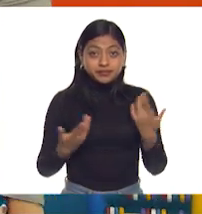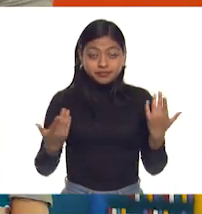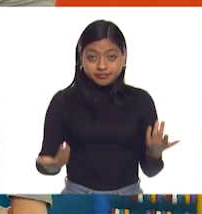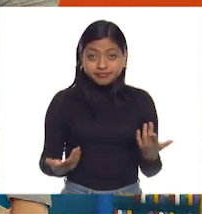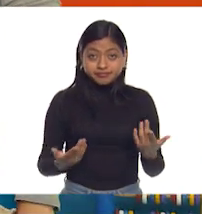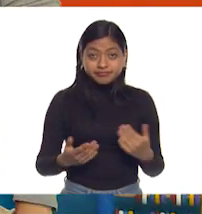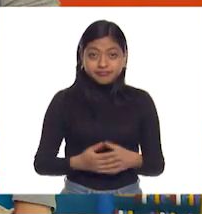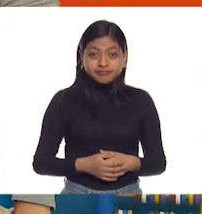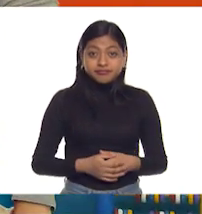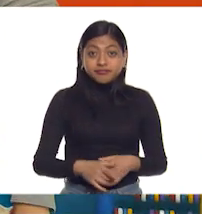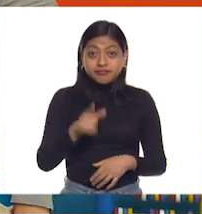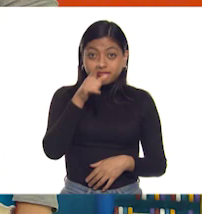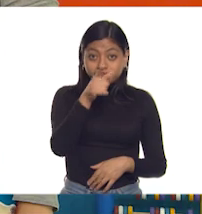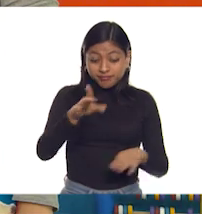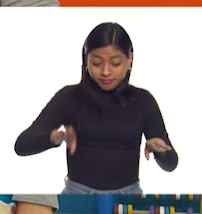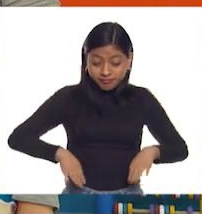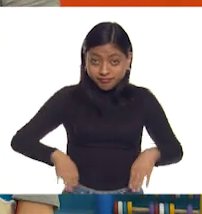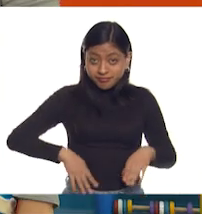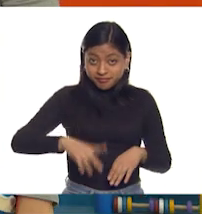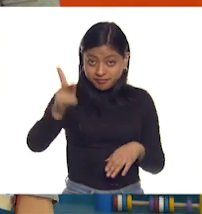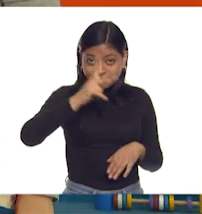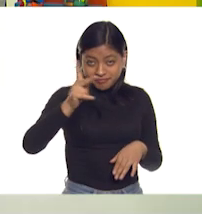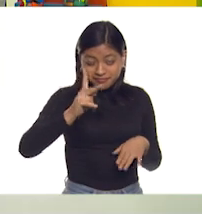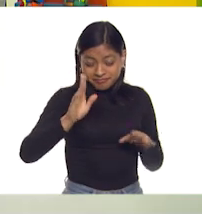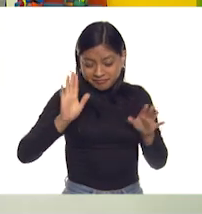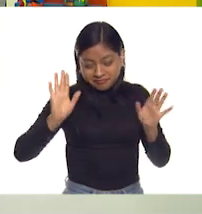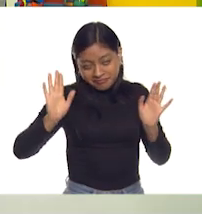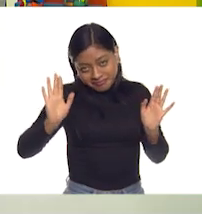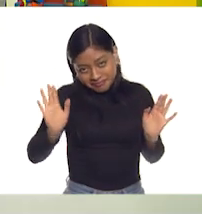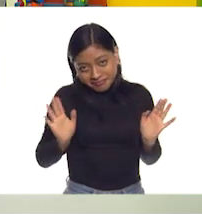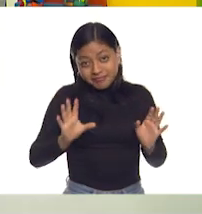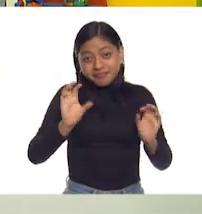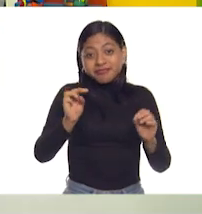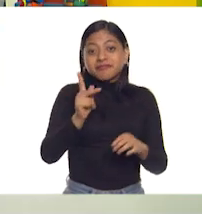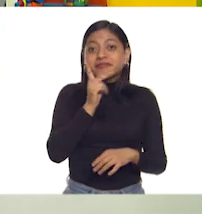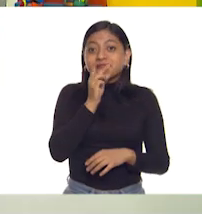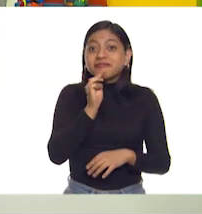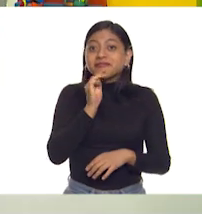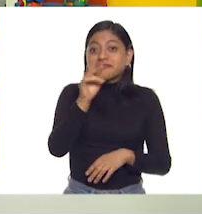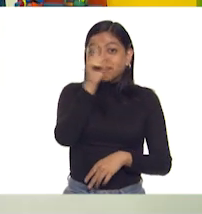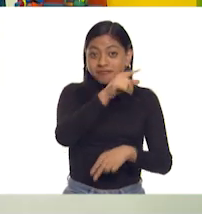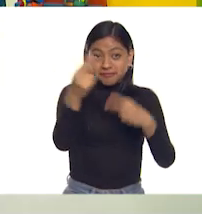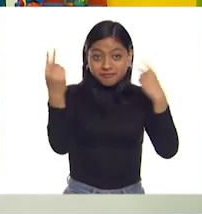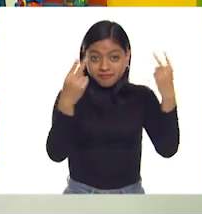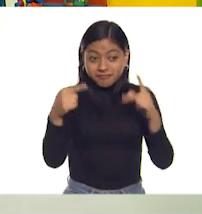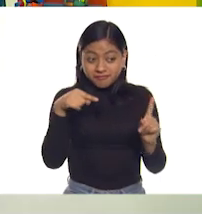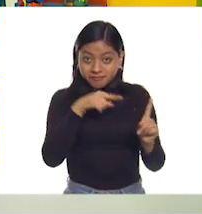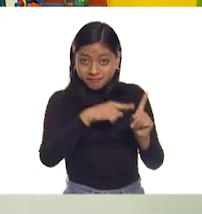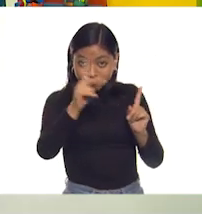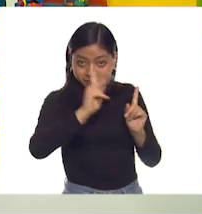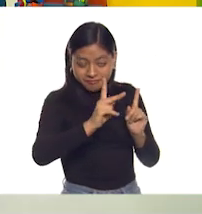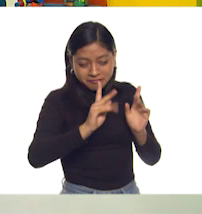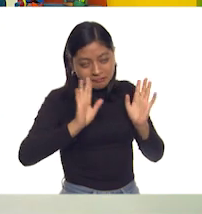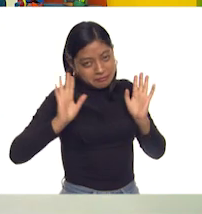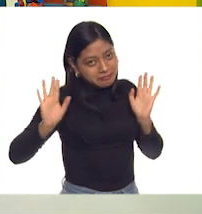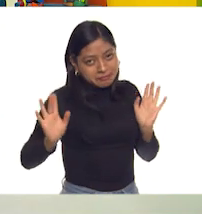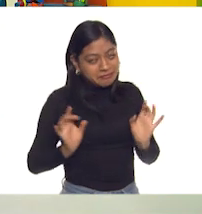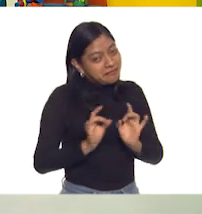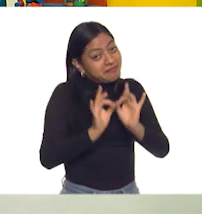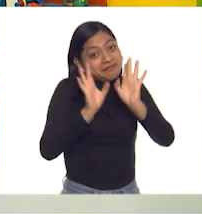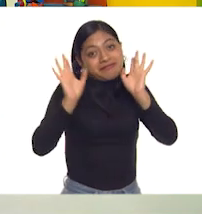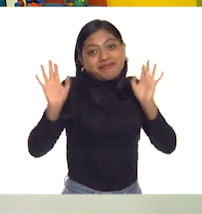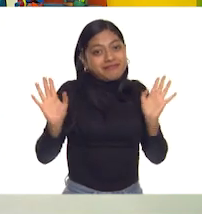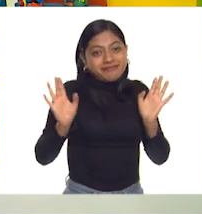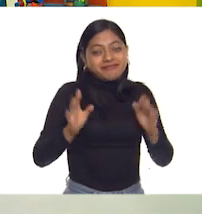Cualquier parecido con algún niño o niña o mamá o papá que esté en su casa es pura